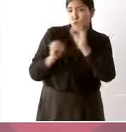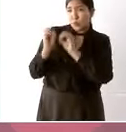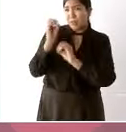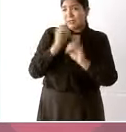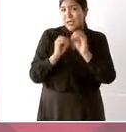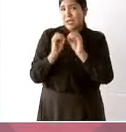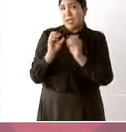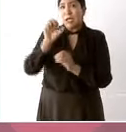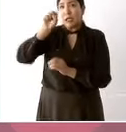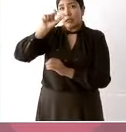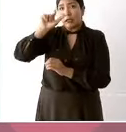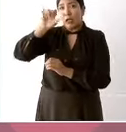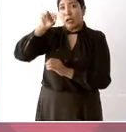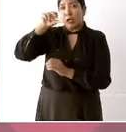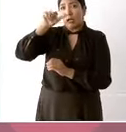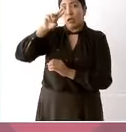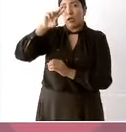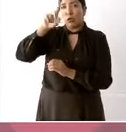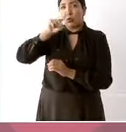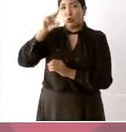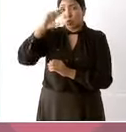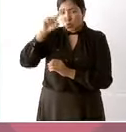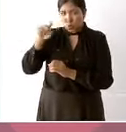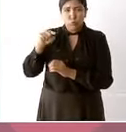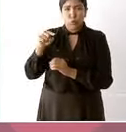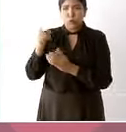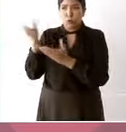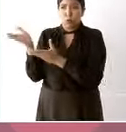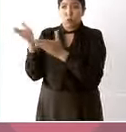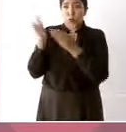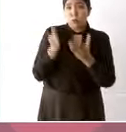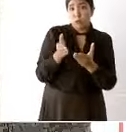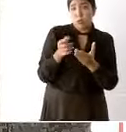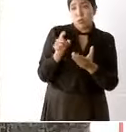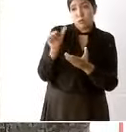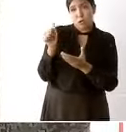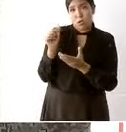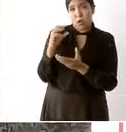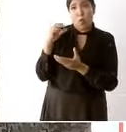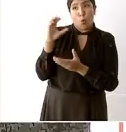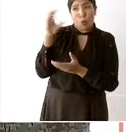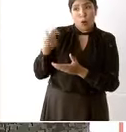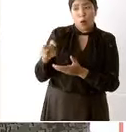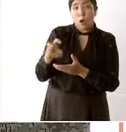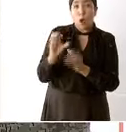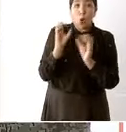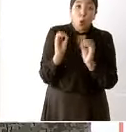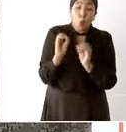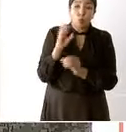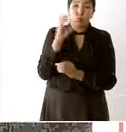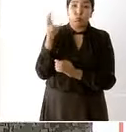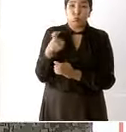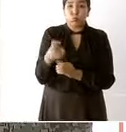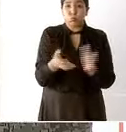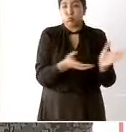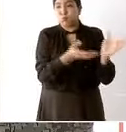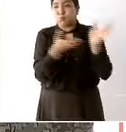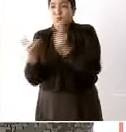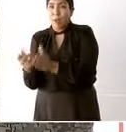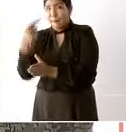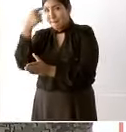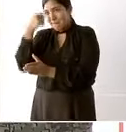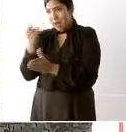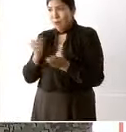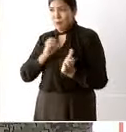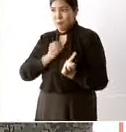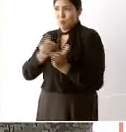de Coatzacoalcos a Salina Cruz. La primera etapa pues ya está corriéndose por ambos